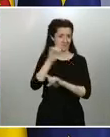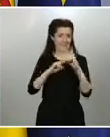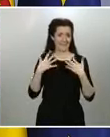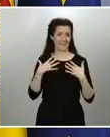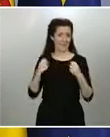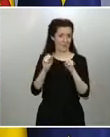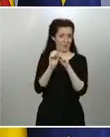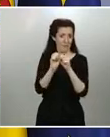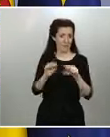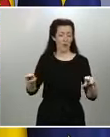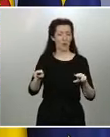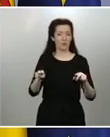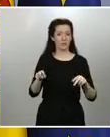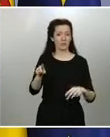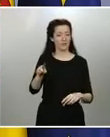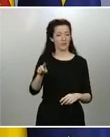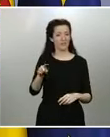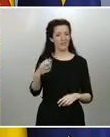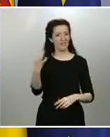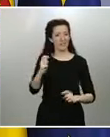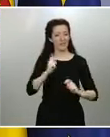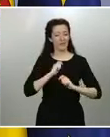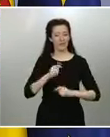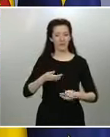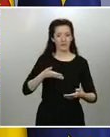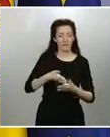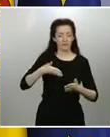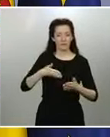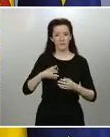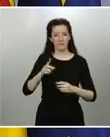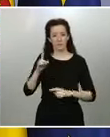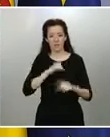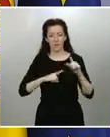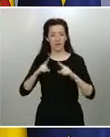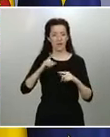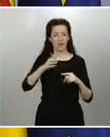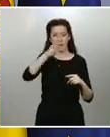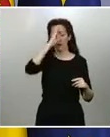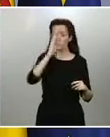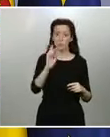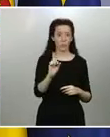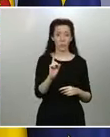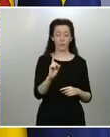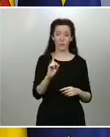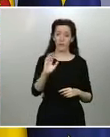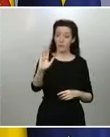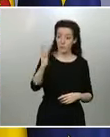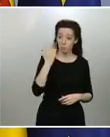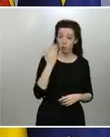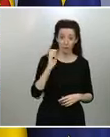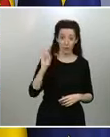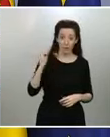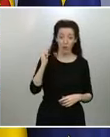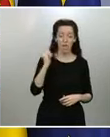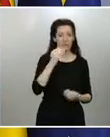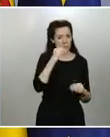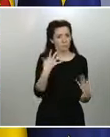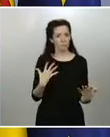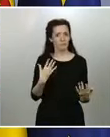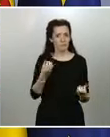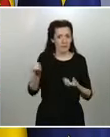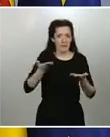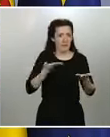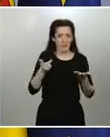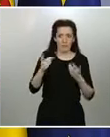difícil si hay alguna propuesta bienvenida se puede estudiar pero lo que no es legítimo es